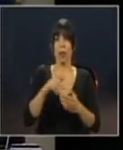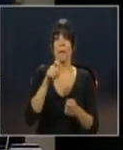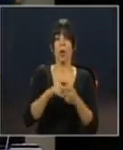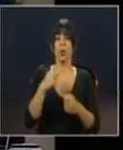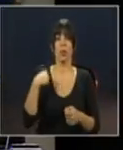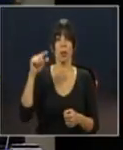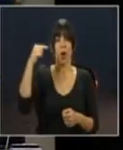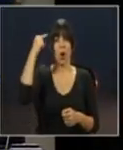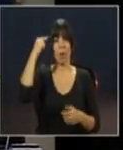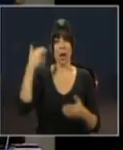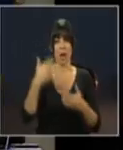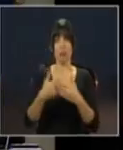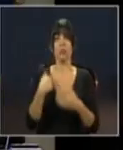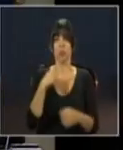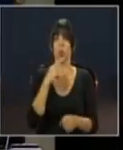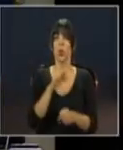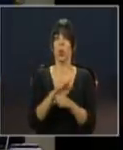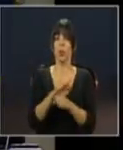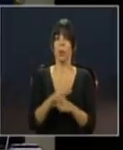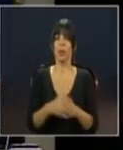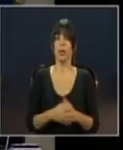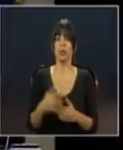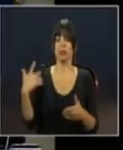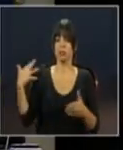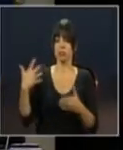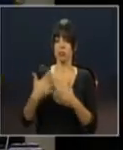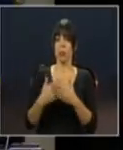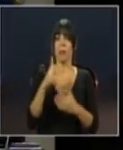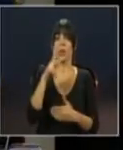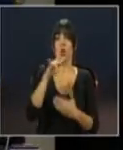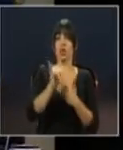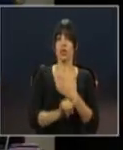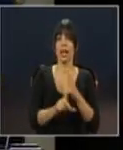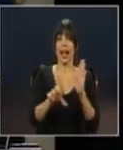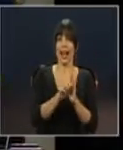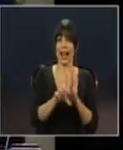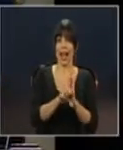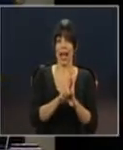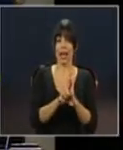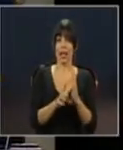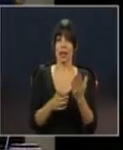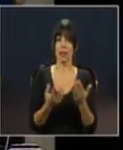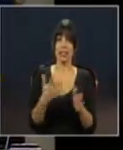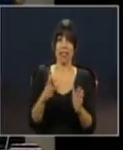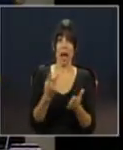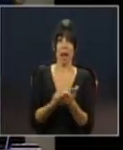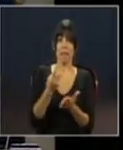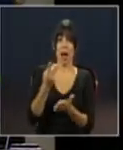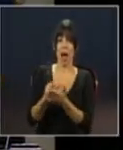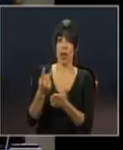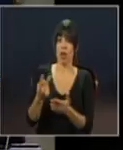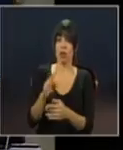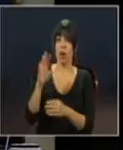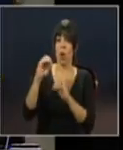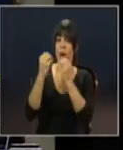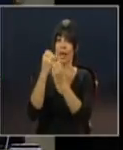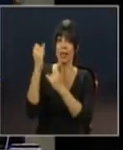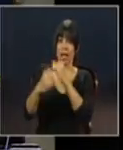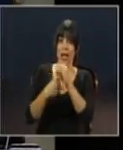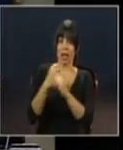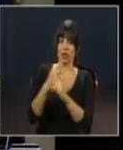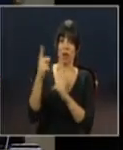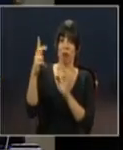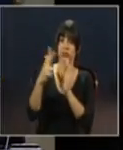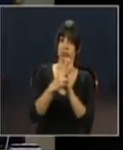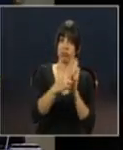y he cumplido con lo prometido. El conjunto de proyectos de ley, técnicamente validados por los organismos internacionales,